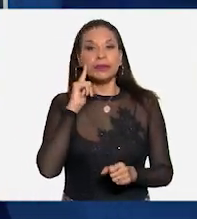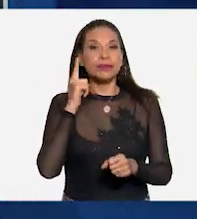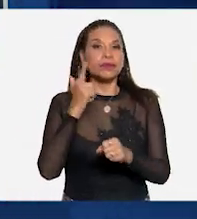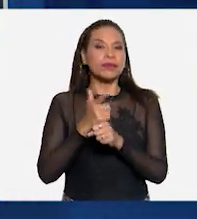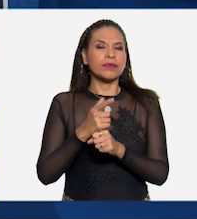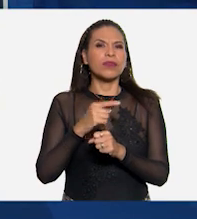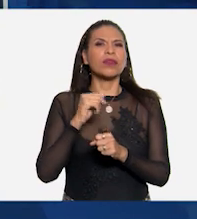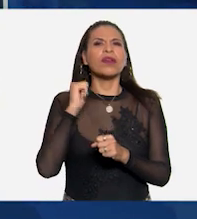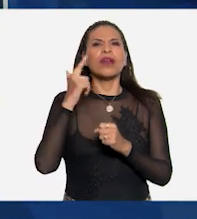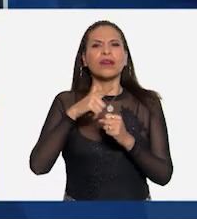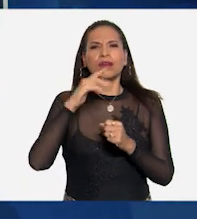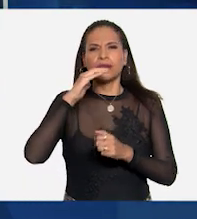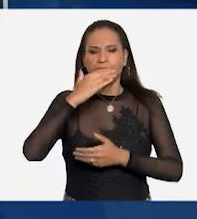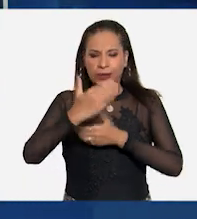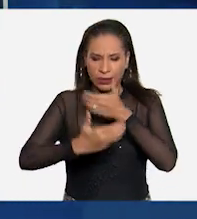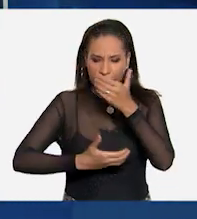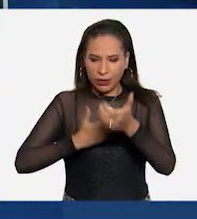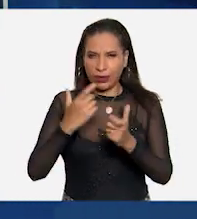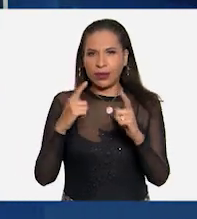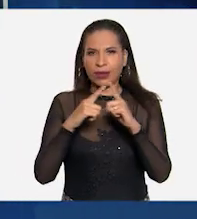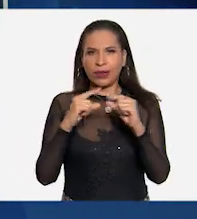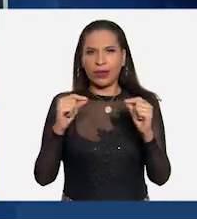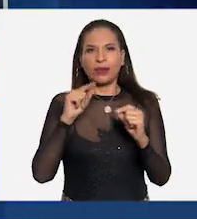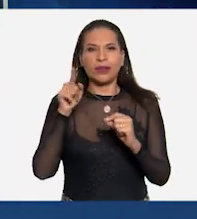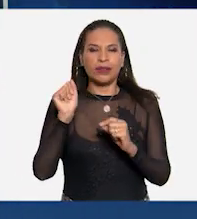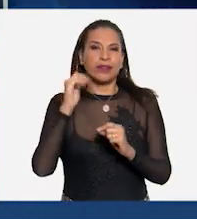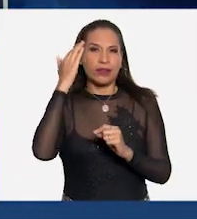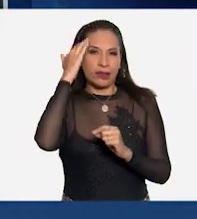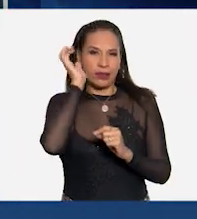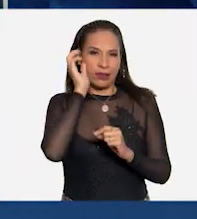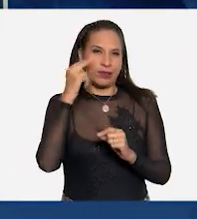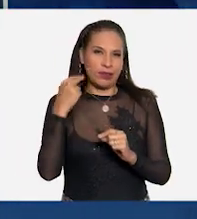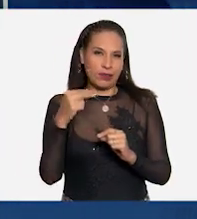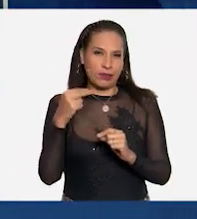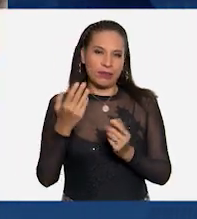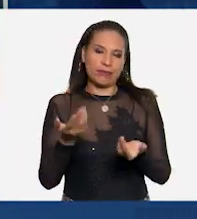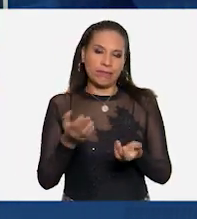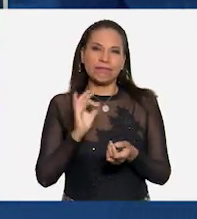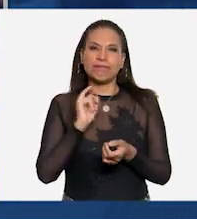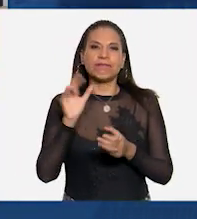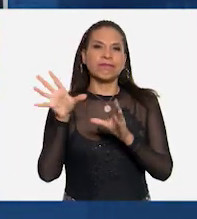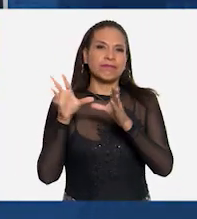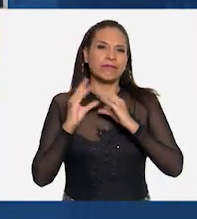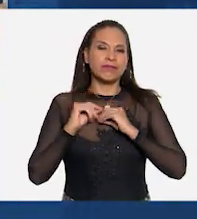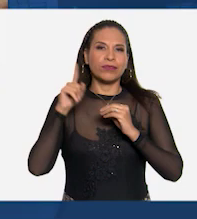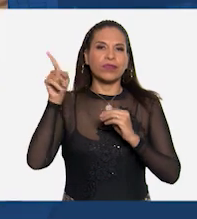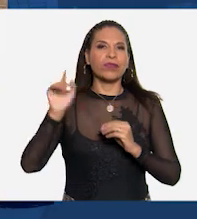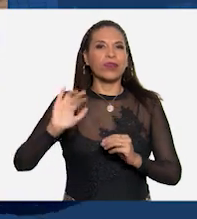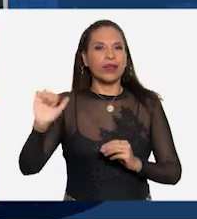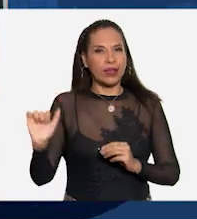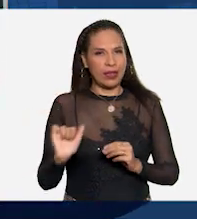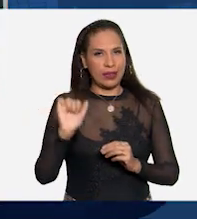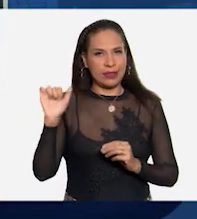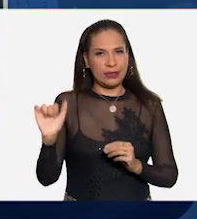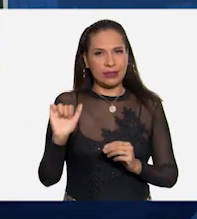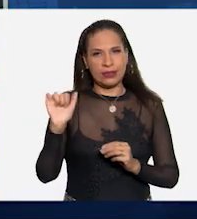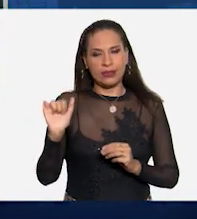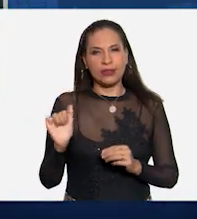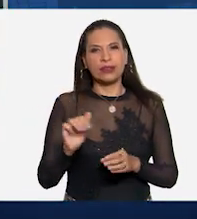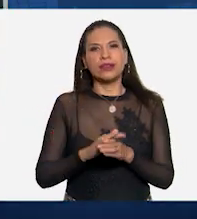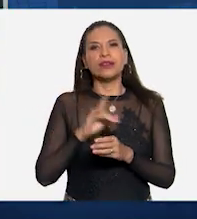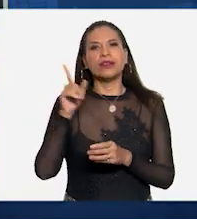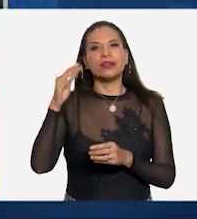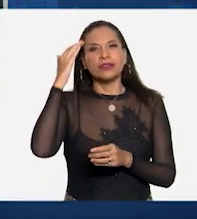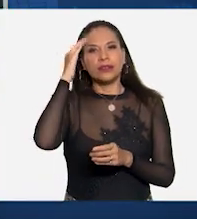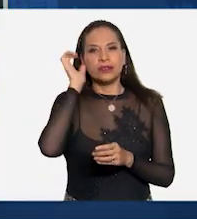descubierto un caballero japonés llamado Cristóbal Colón, nosotros nos habríamos apropiado de Oriente. Como fue Colón,